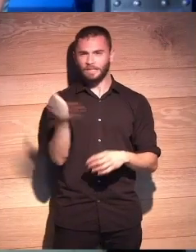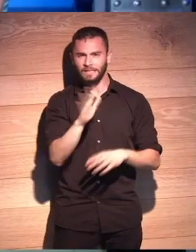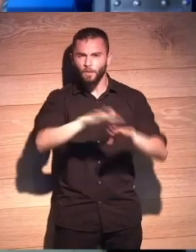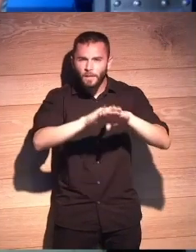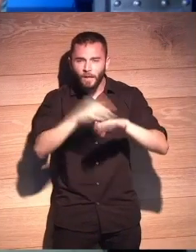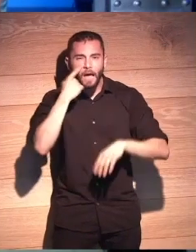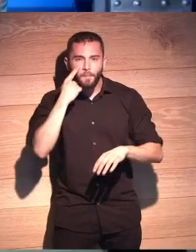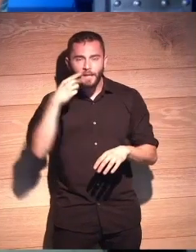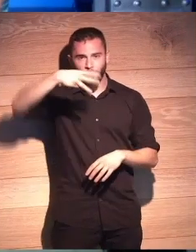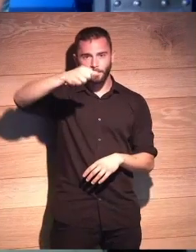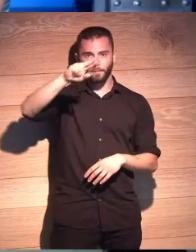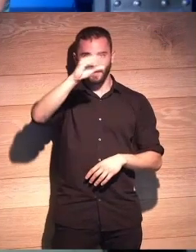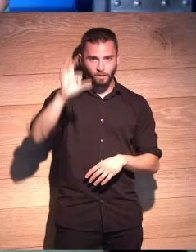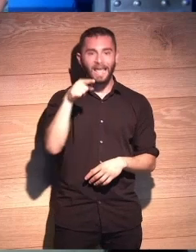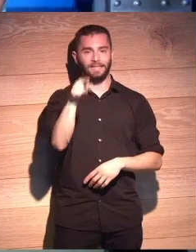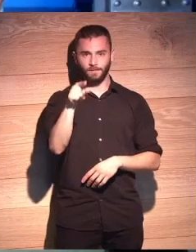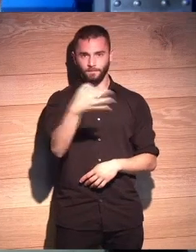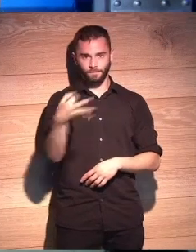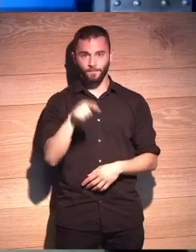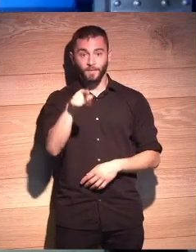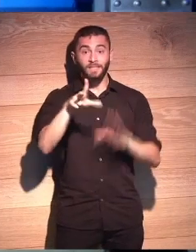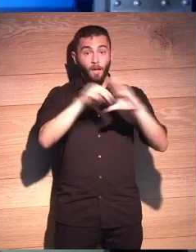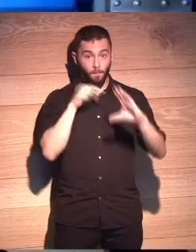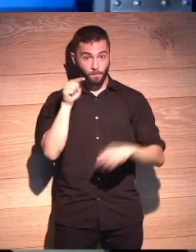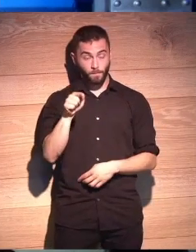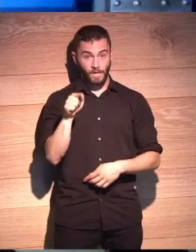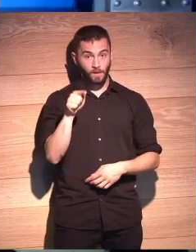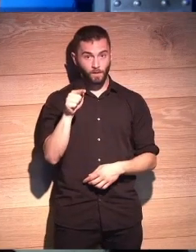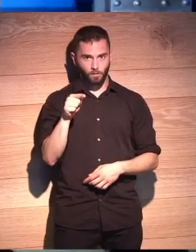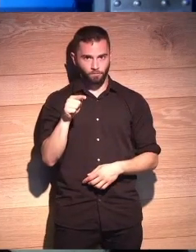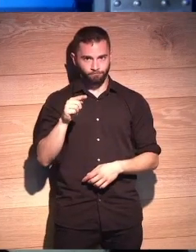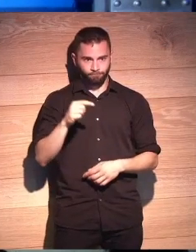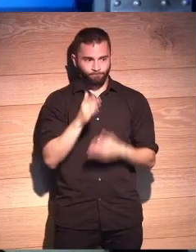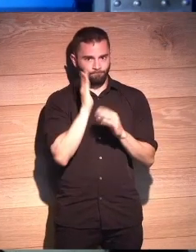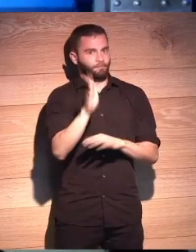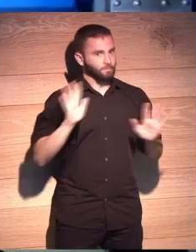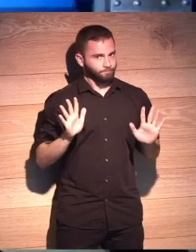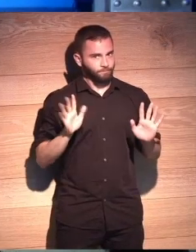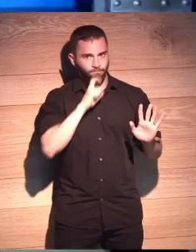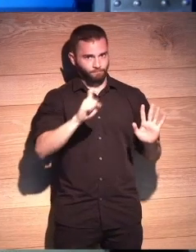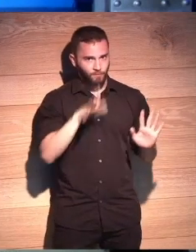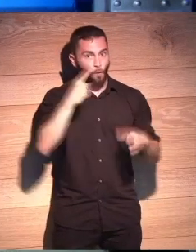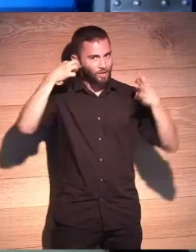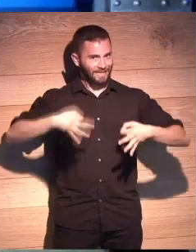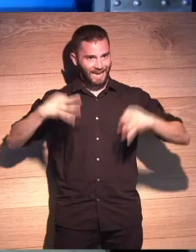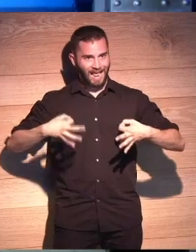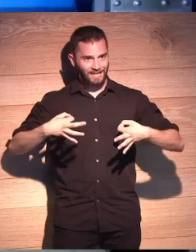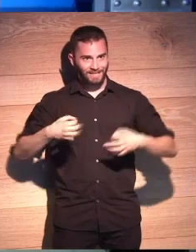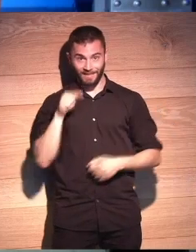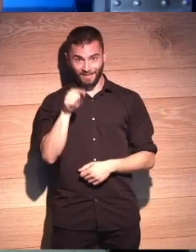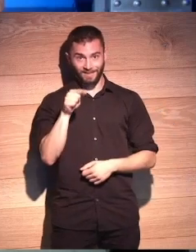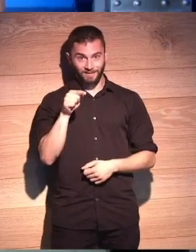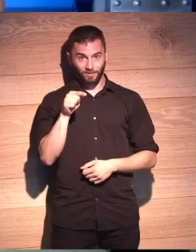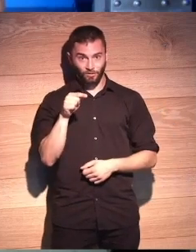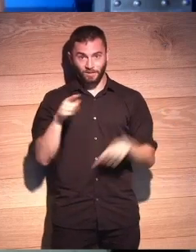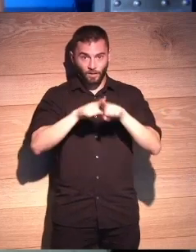A ver, Marcos, a ver si puedes... Mira, este vídeo creo que os va a impactar, porque esto es real. Esto que veis aquí es como lo